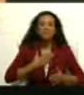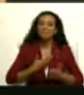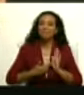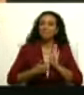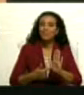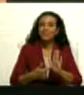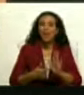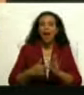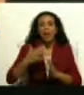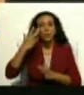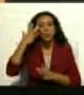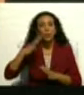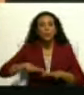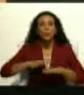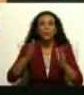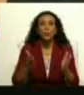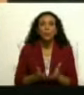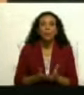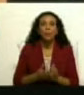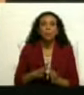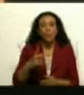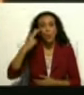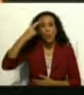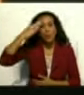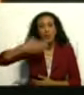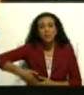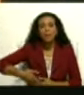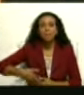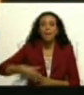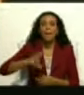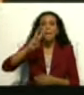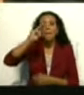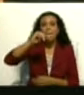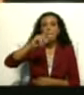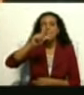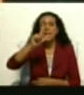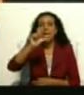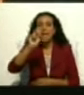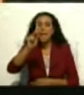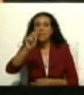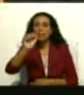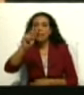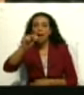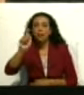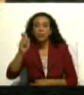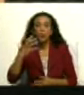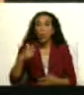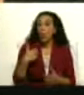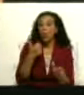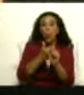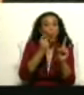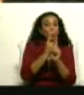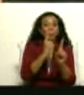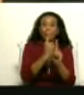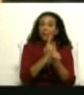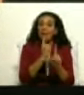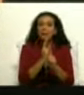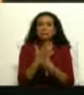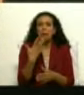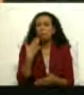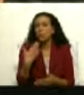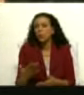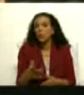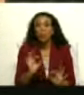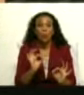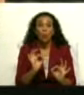representar a la gloriosa Nacional Bolivariana en este concurso, que no es cualquier concurso, es un concurso por lo